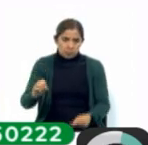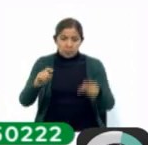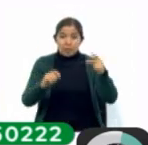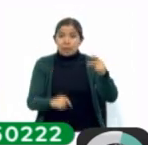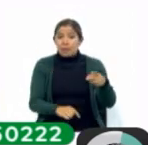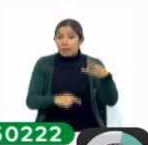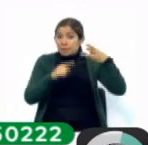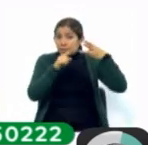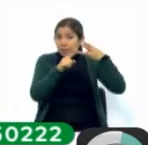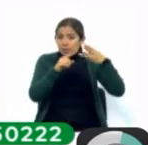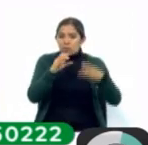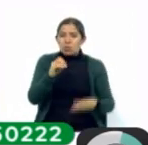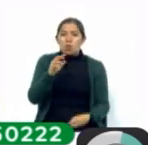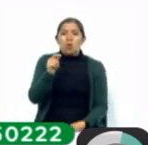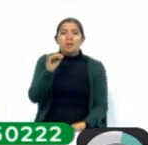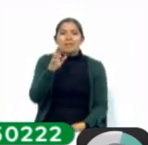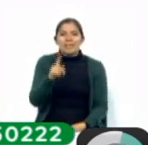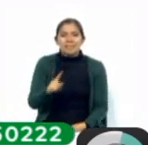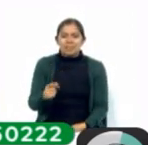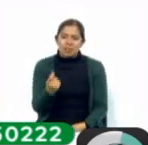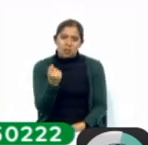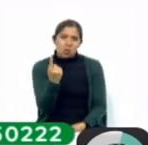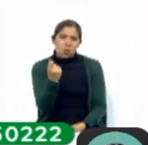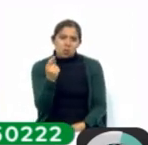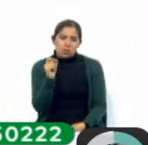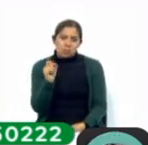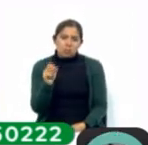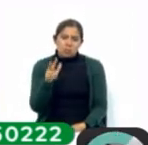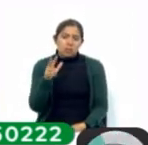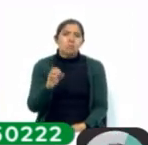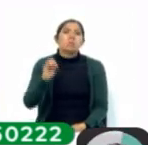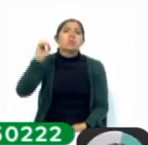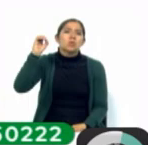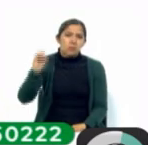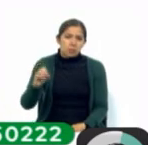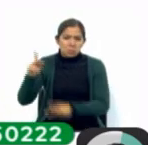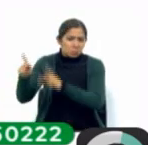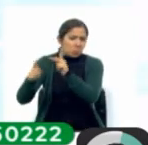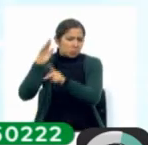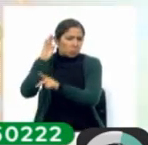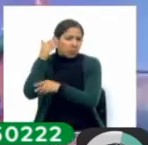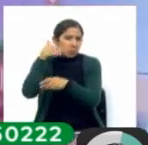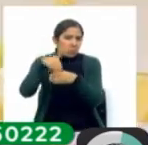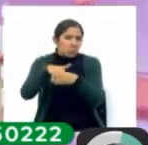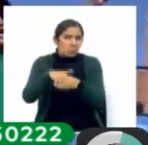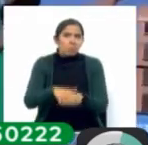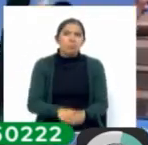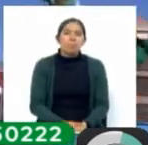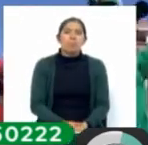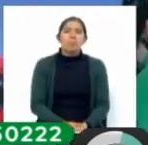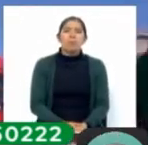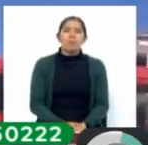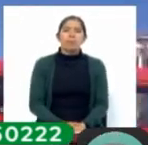tercer lugar para Óscar Ortiz que obtiene un 11.3% de la intención de voto.